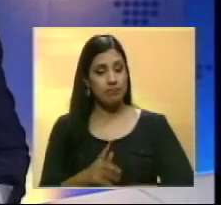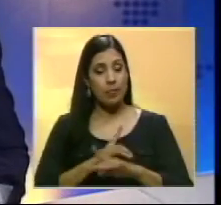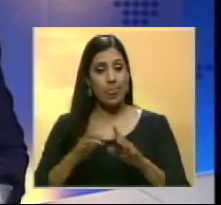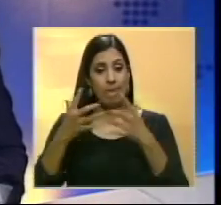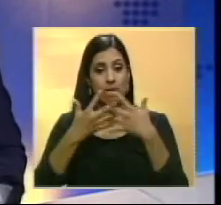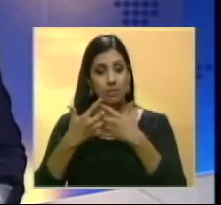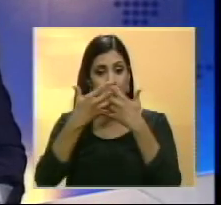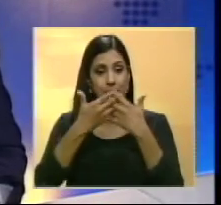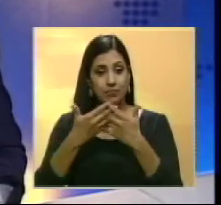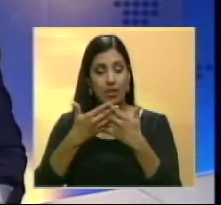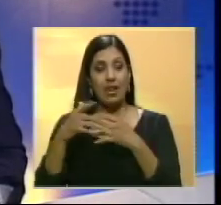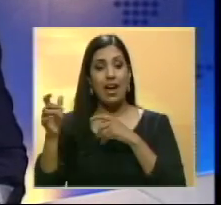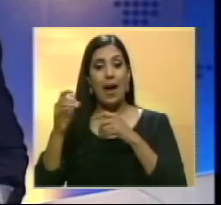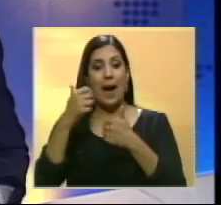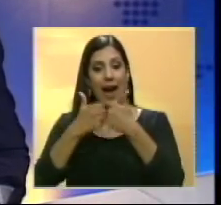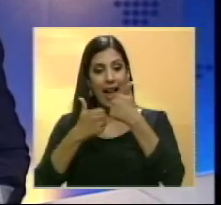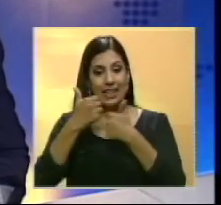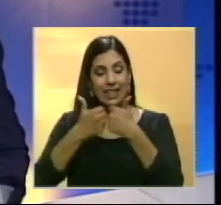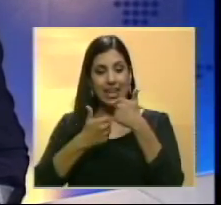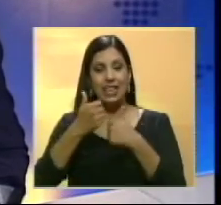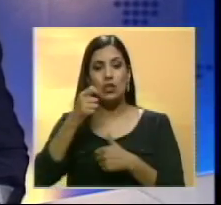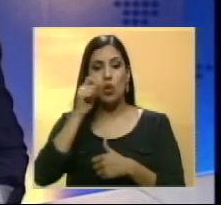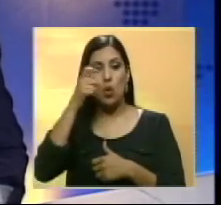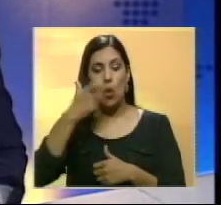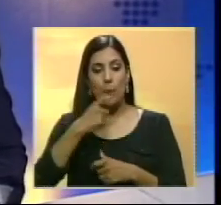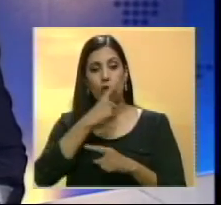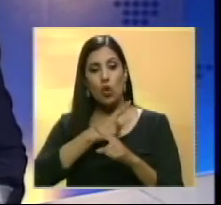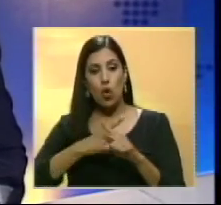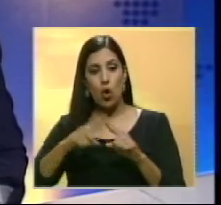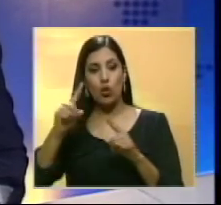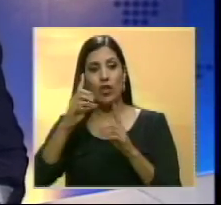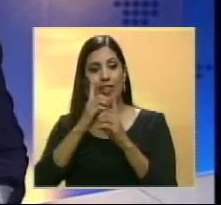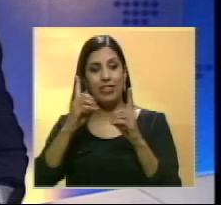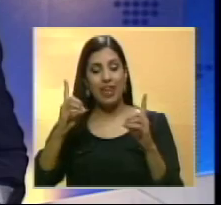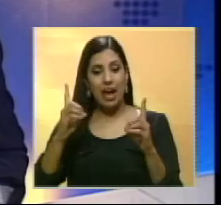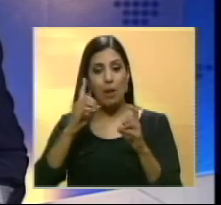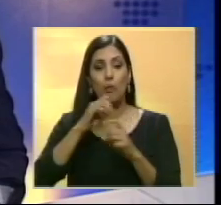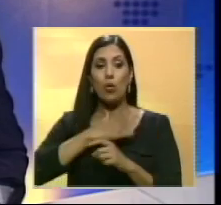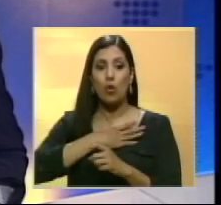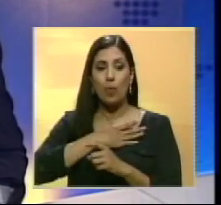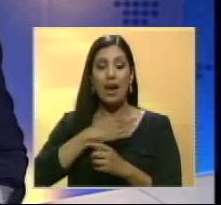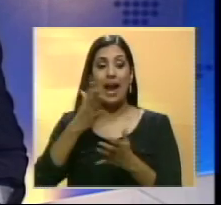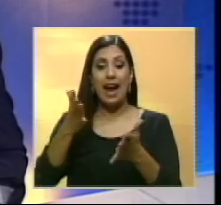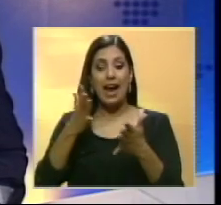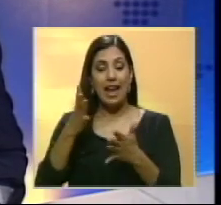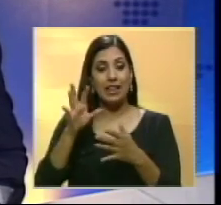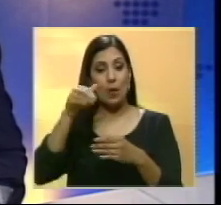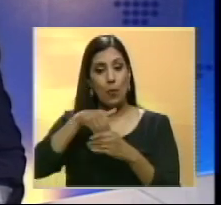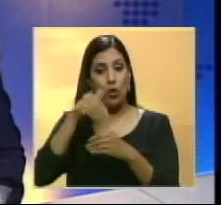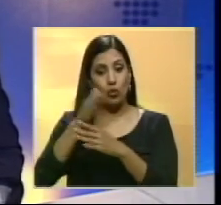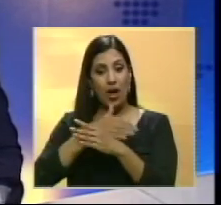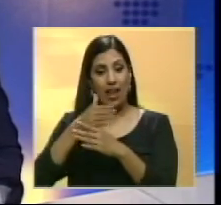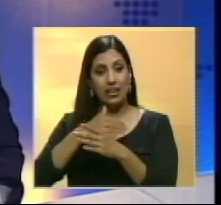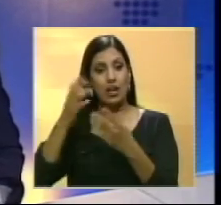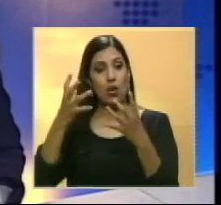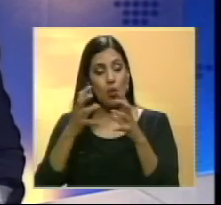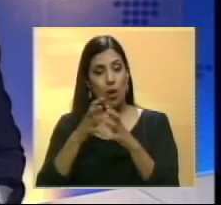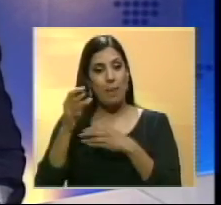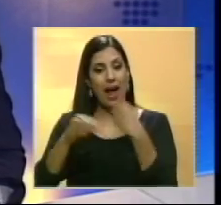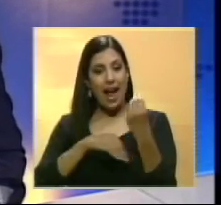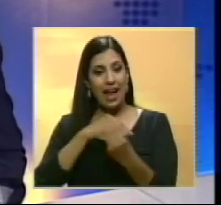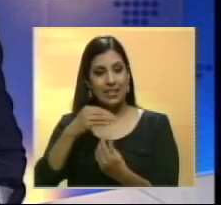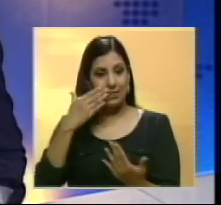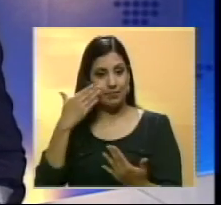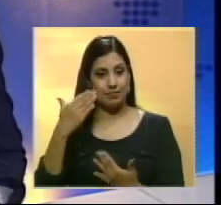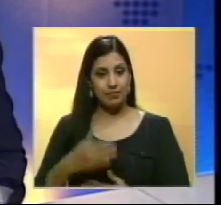Estados Unidos, el precandidato republicano Ted Cruz y el aspirante demócrata Bernie Sanders ganaron las primarias de sus partidos realizadas